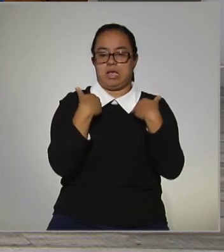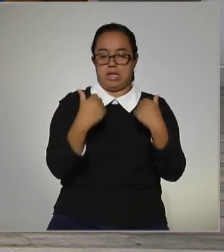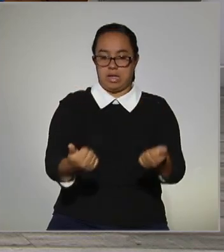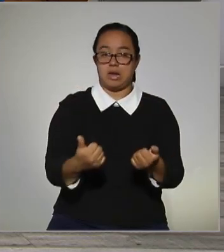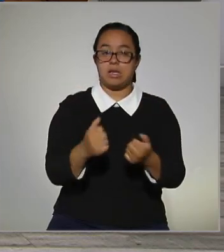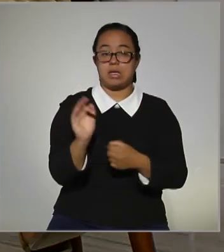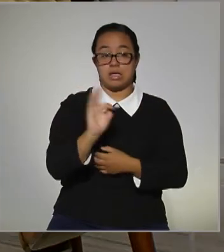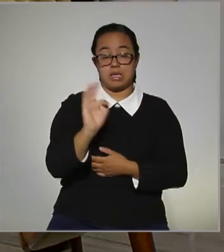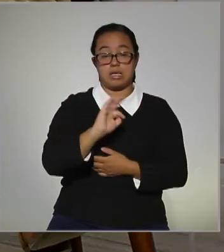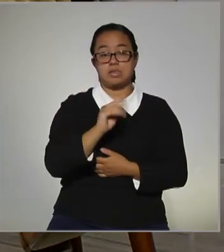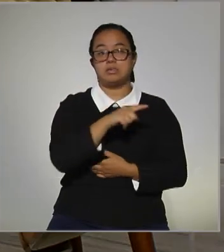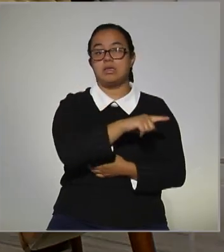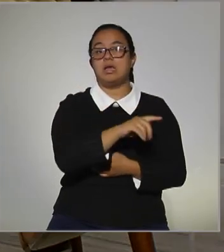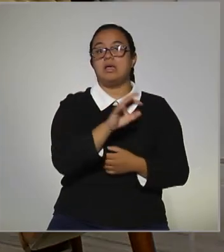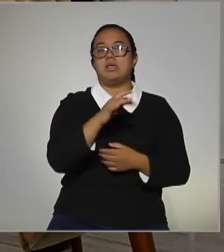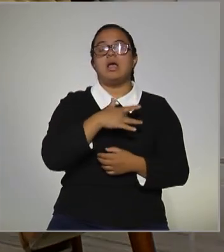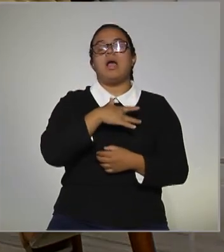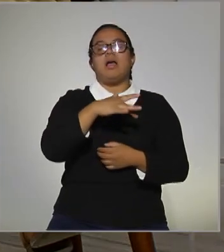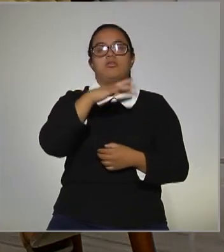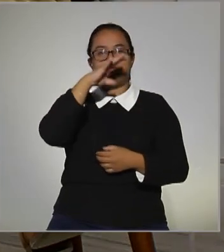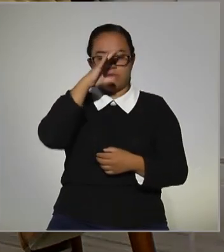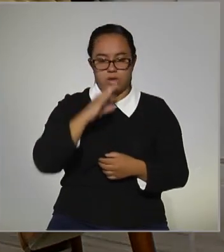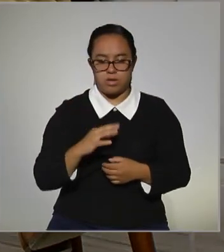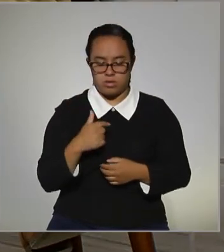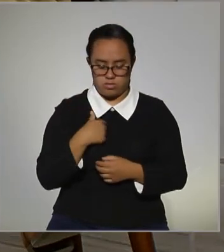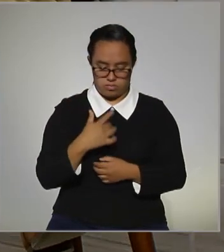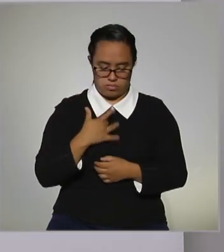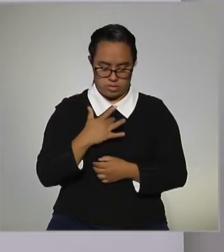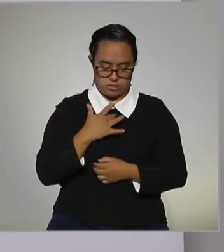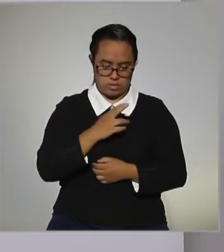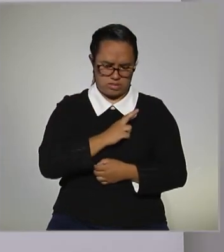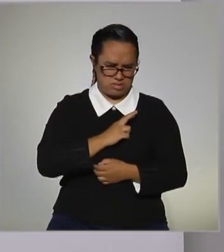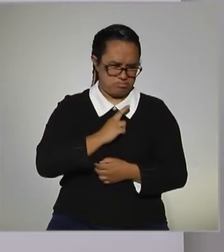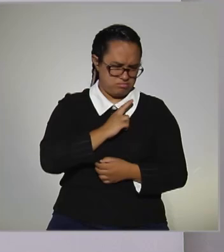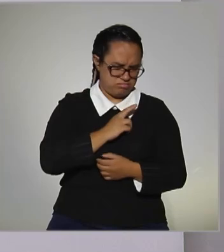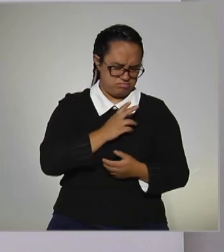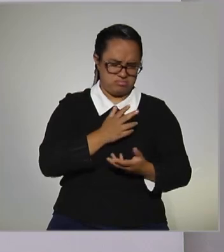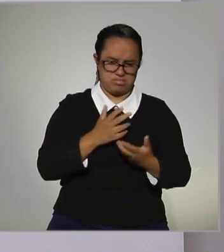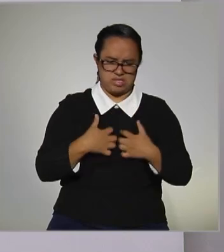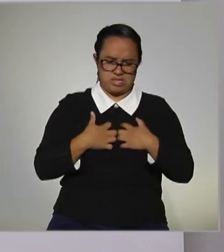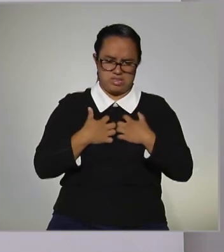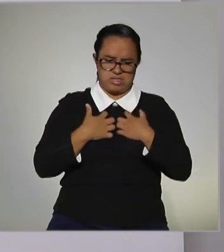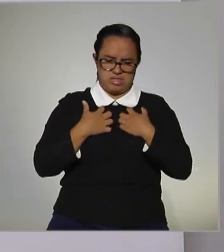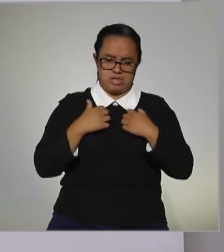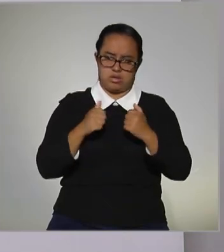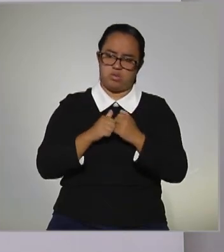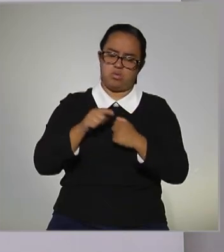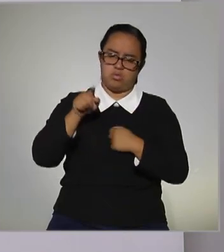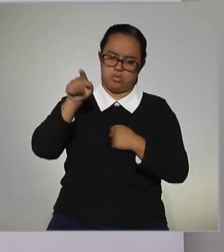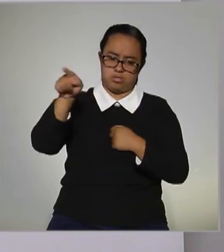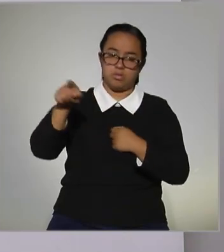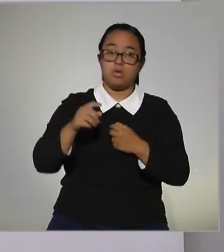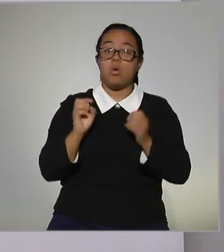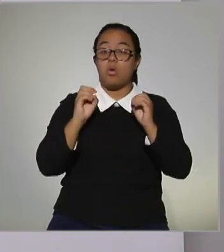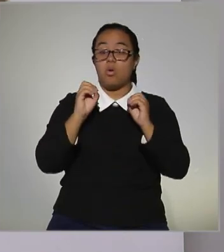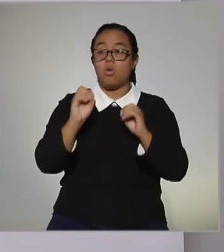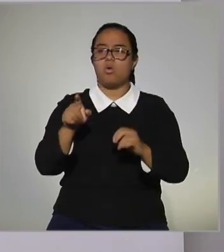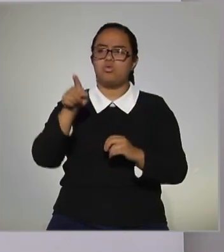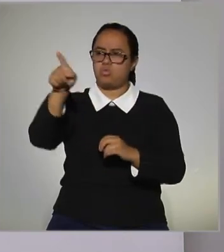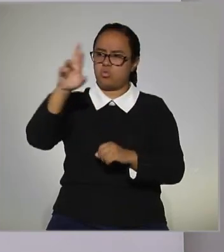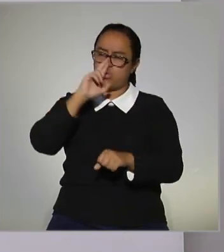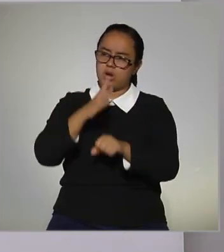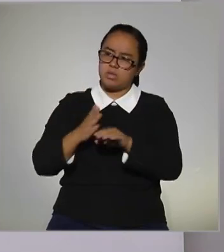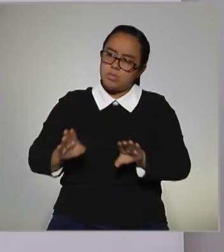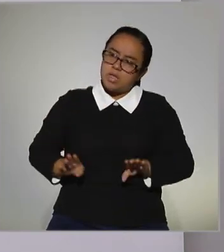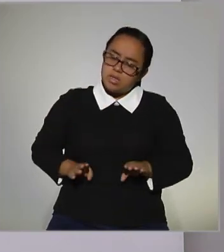alguna experiencia amorosa fallida voy a sentirme resentido, a lo mejor en un momento con mi pareja, qué es lo que le corresponde a mi pareja, qué es lo